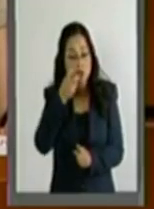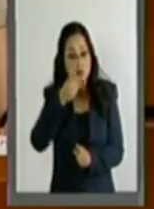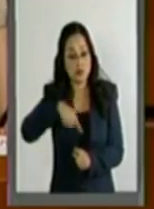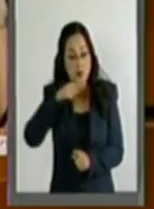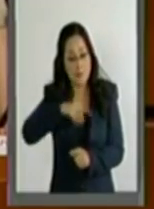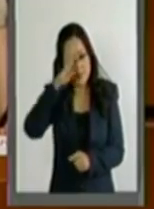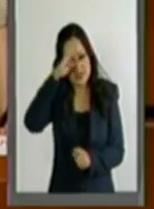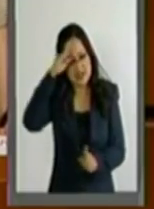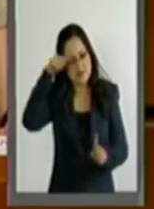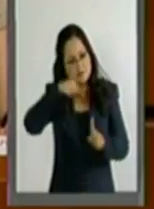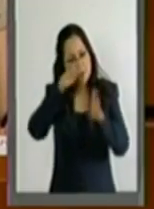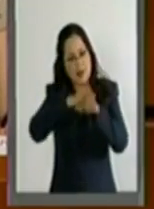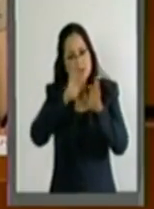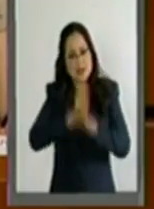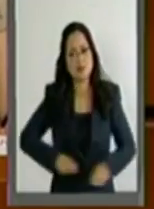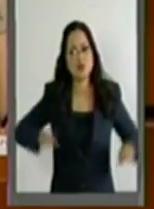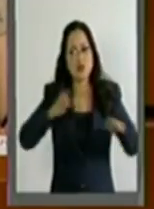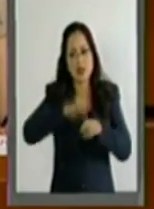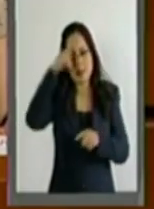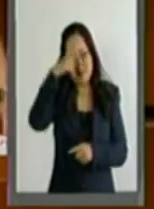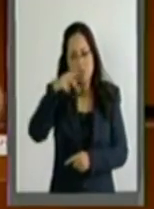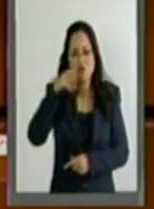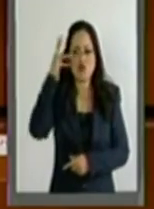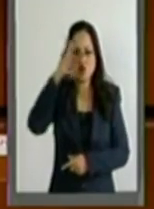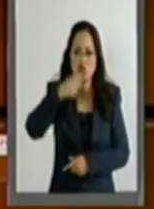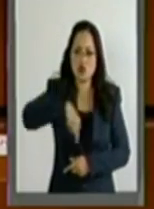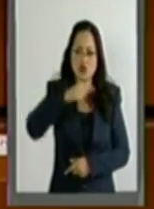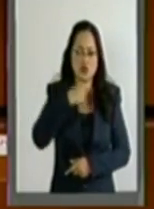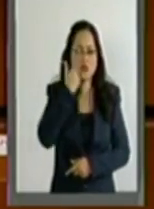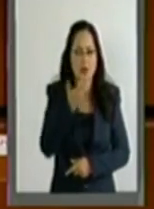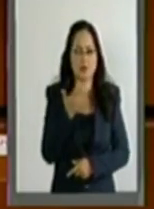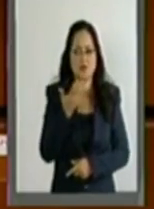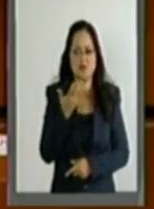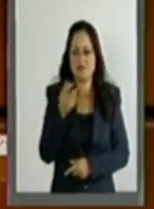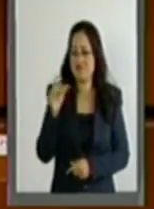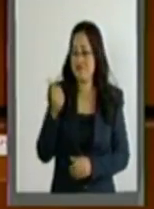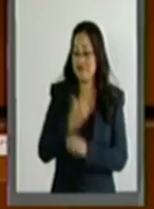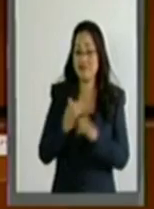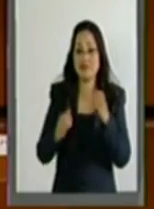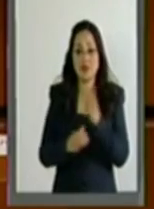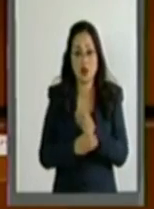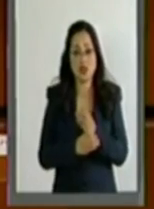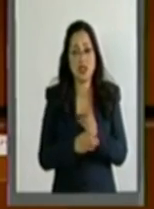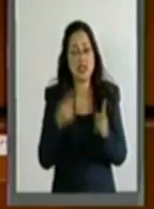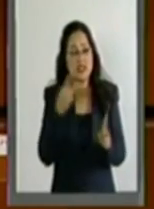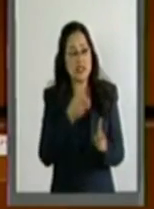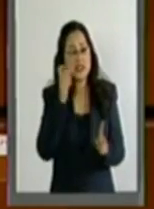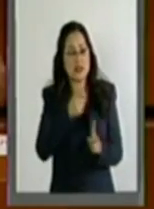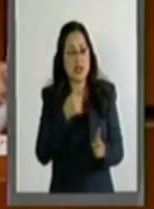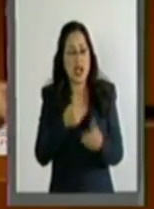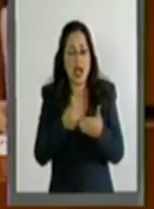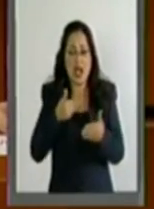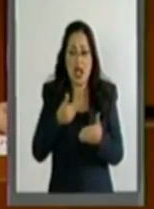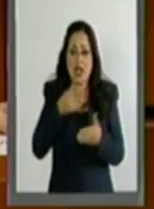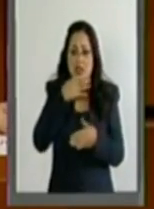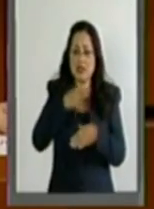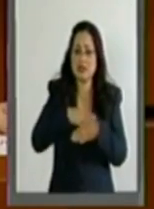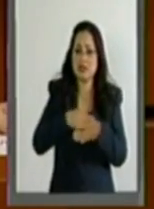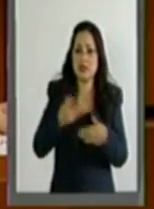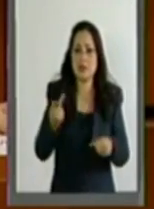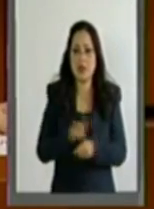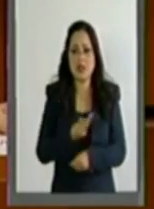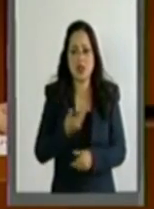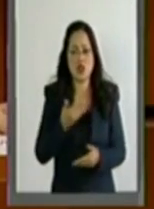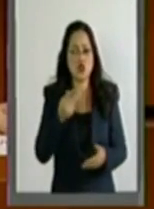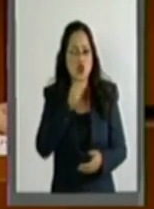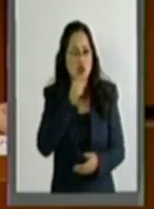es pensar en México, eso es pensar en el México que queremos. Lo demás Lo demás es buscar anticipar lo que todavía